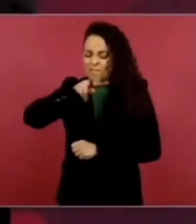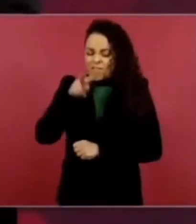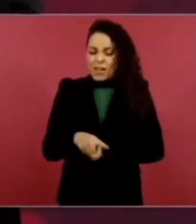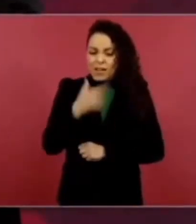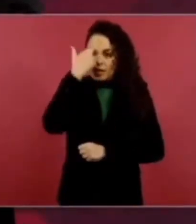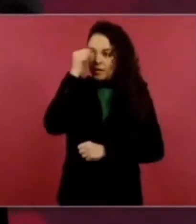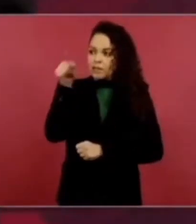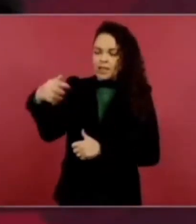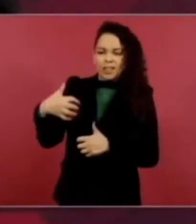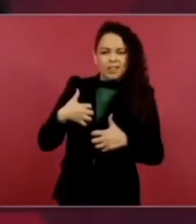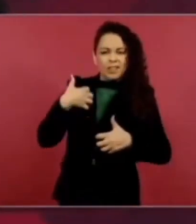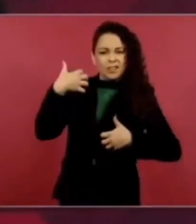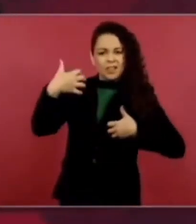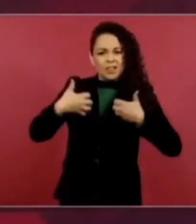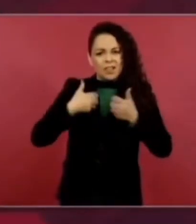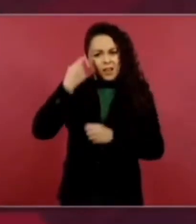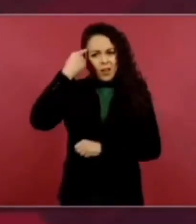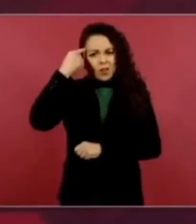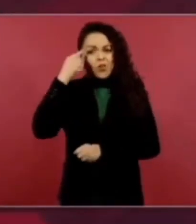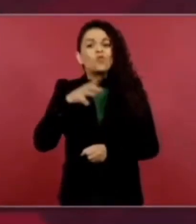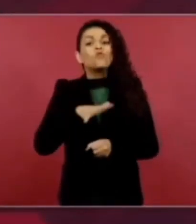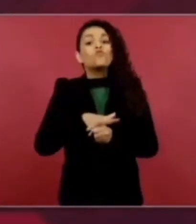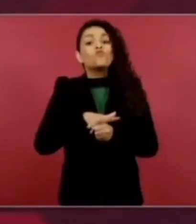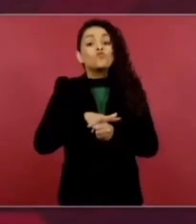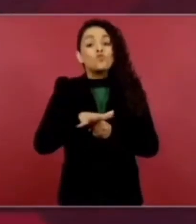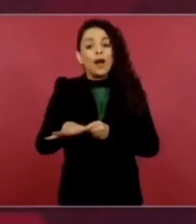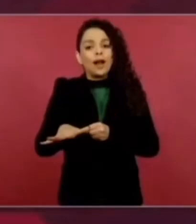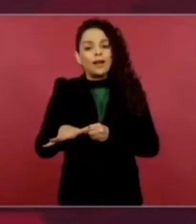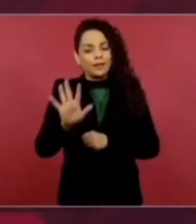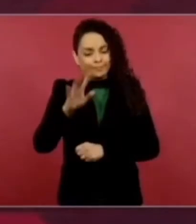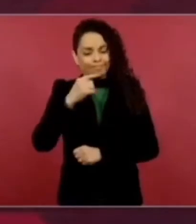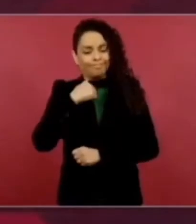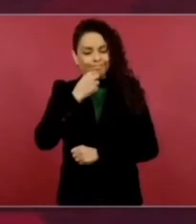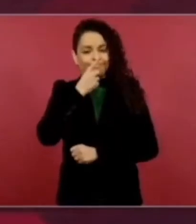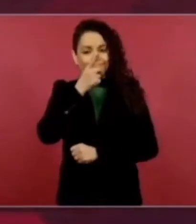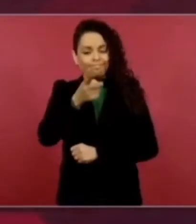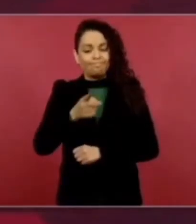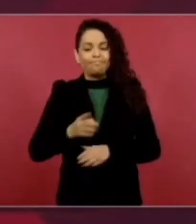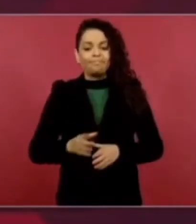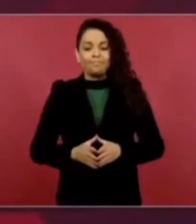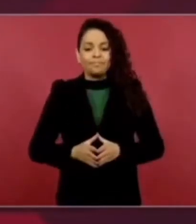es porque intervenimos